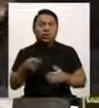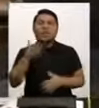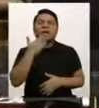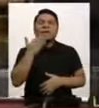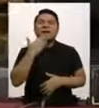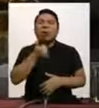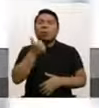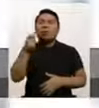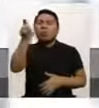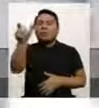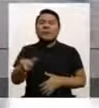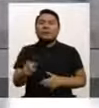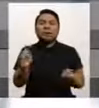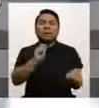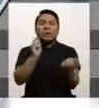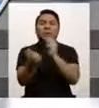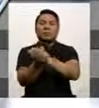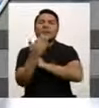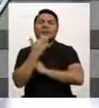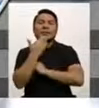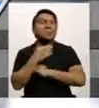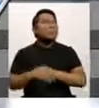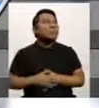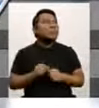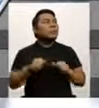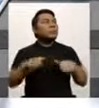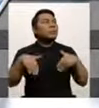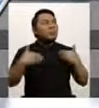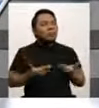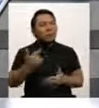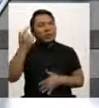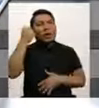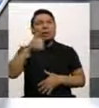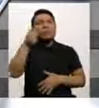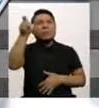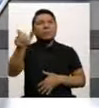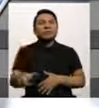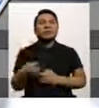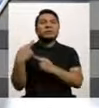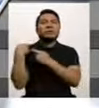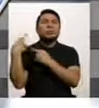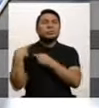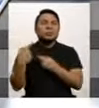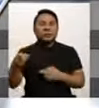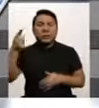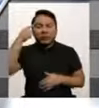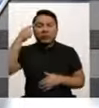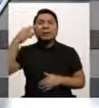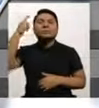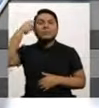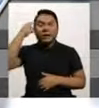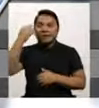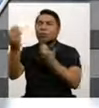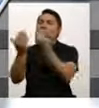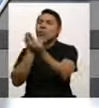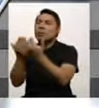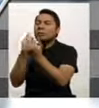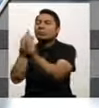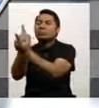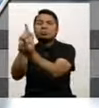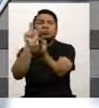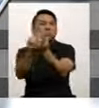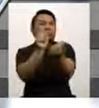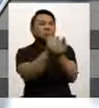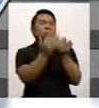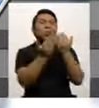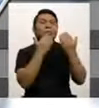su sucesor. Tiene que ser una persona que tenga además los atributos de la concertación, de la conversación y en